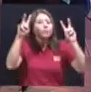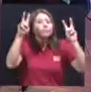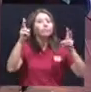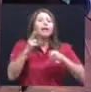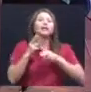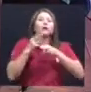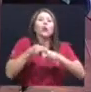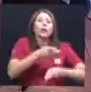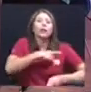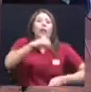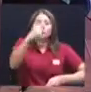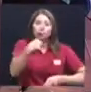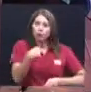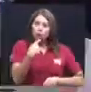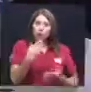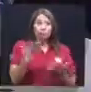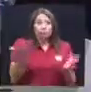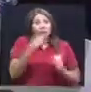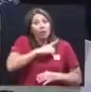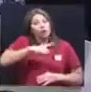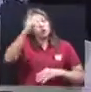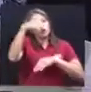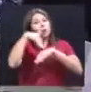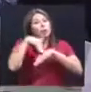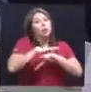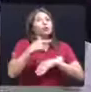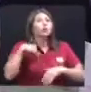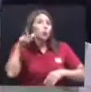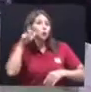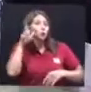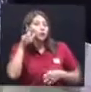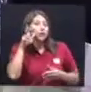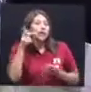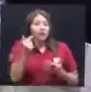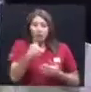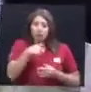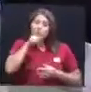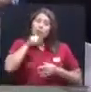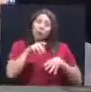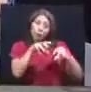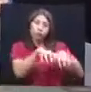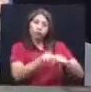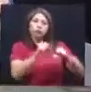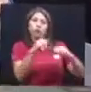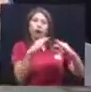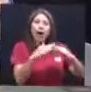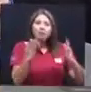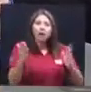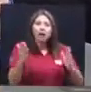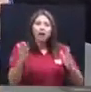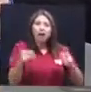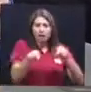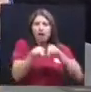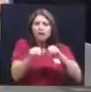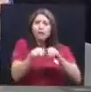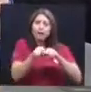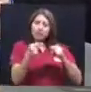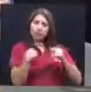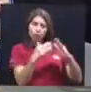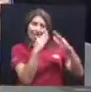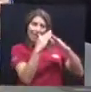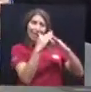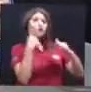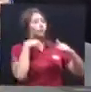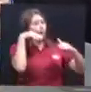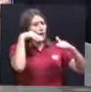mira aquí me mandó Dios porque lo escuché de que yo tengo que tomar tu casa y además de que entro en tu casa y te tomo